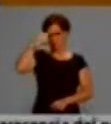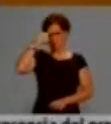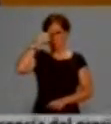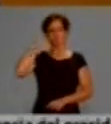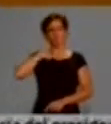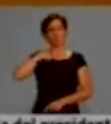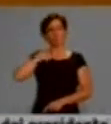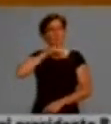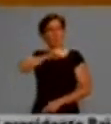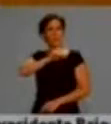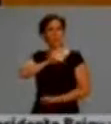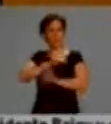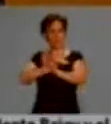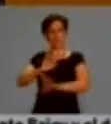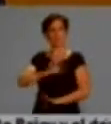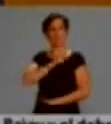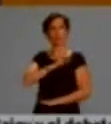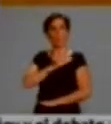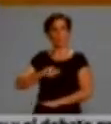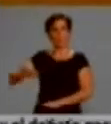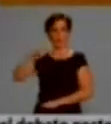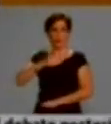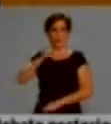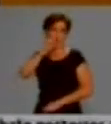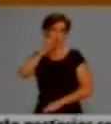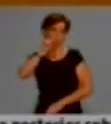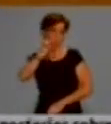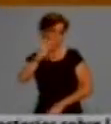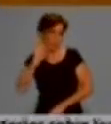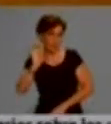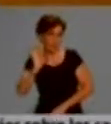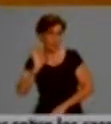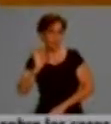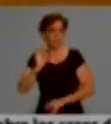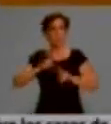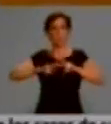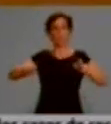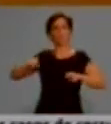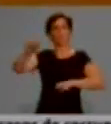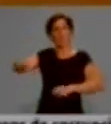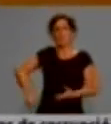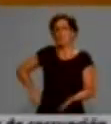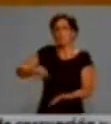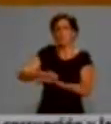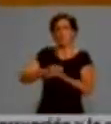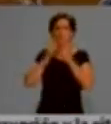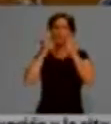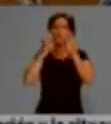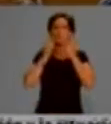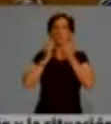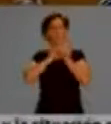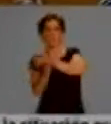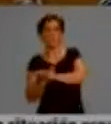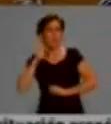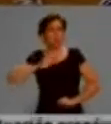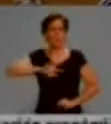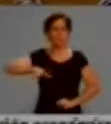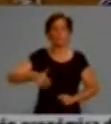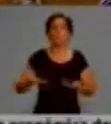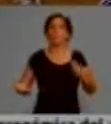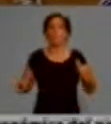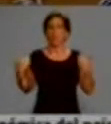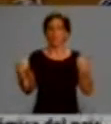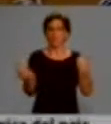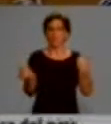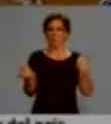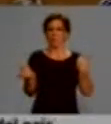señor Bárcenas, Luis, de tesorero intachable a delincuente? ¿Cuando alguien empezó a